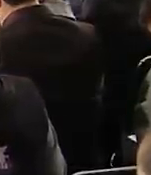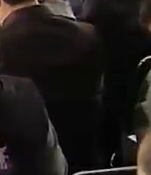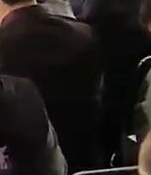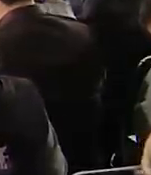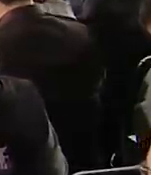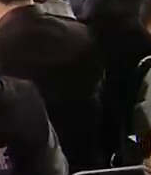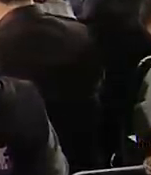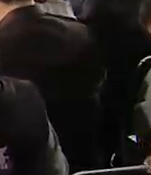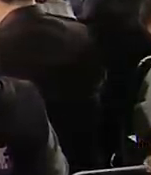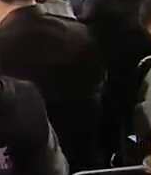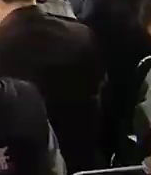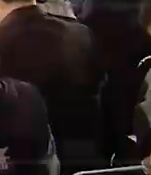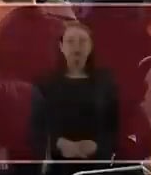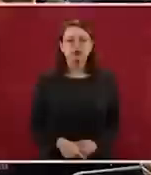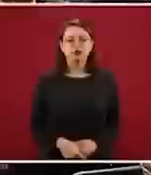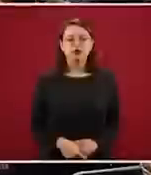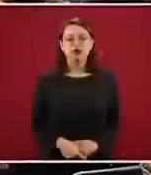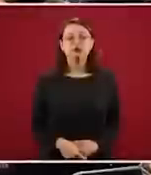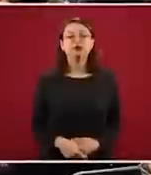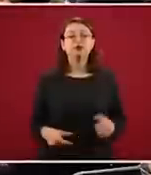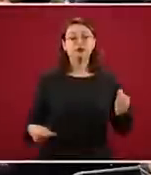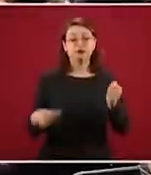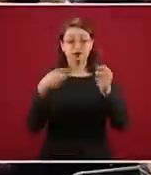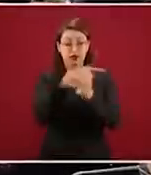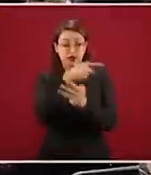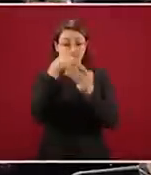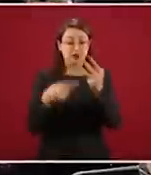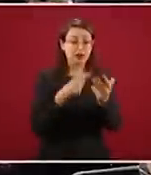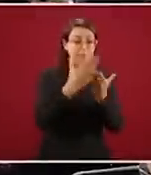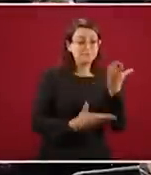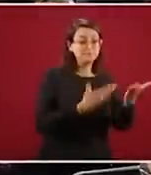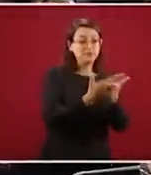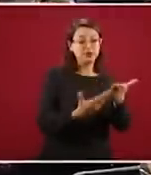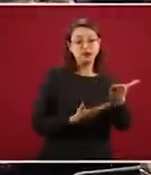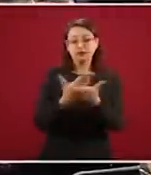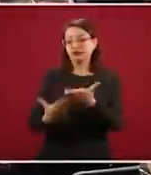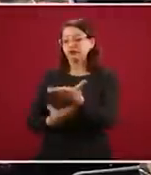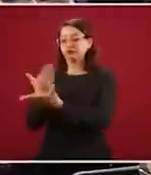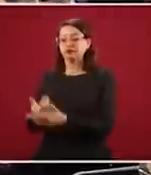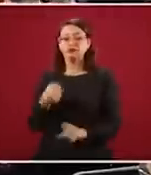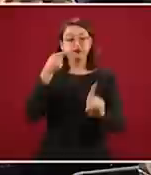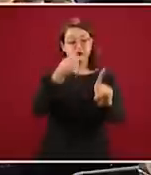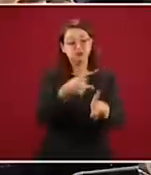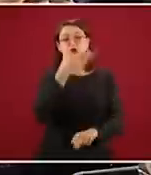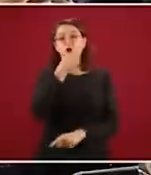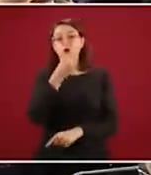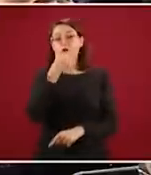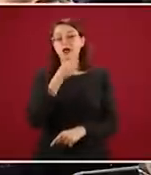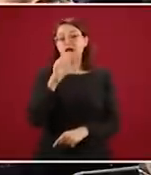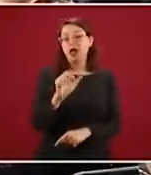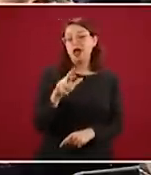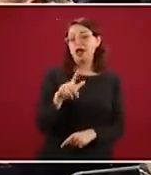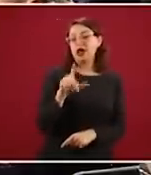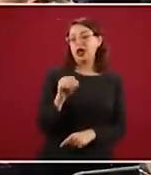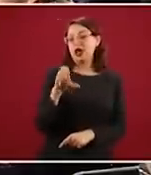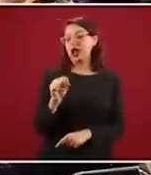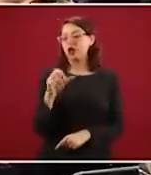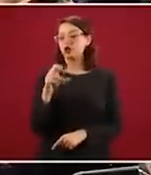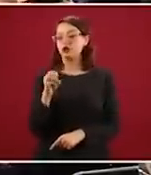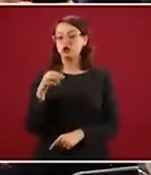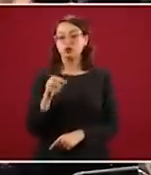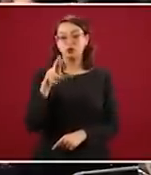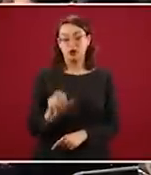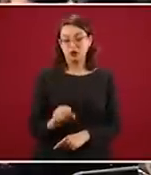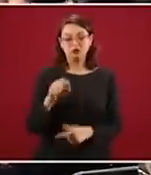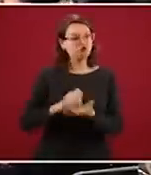afirman haber destituido a Carlos Romero de Champs. Sin embargo, al no haber cumplido con los requisitos